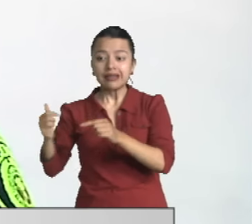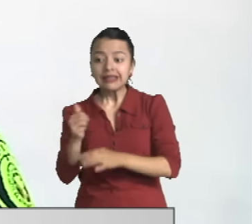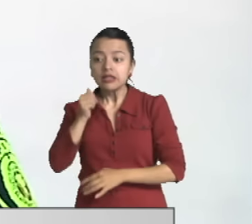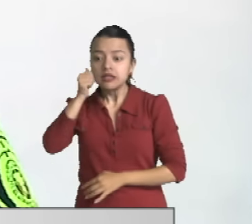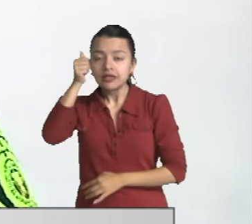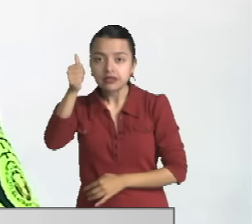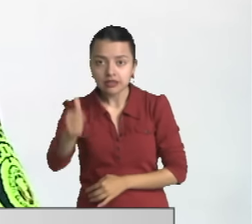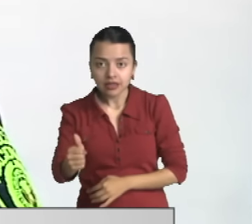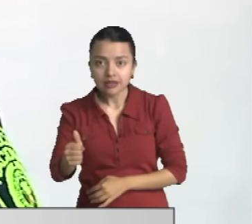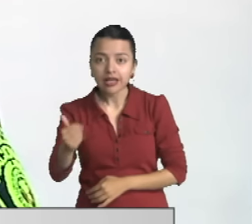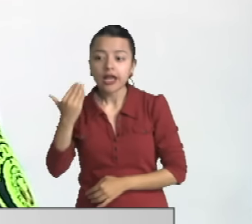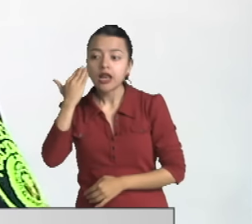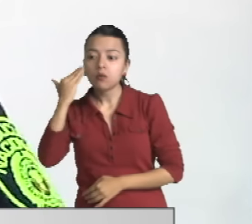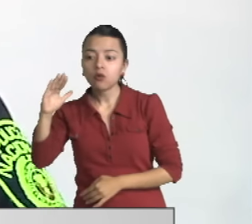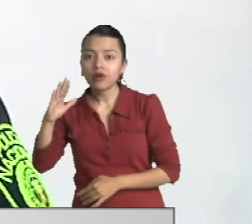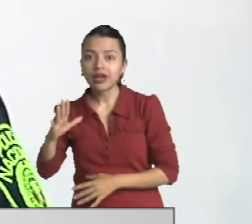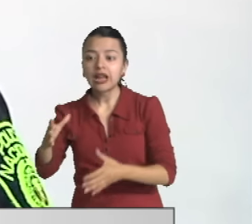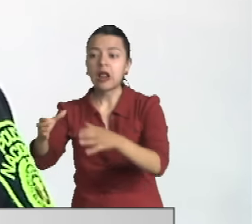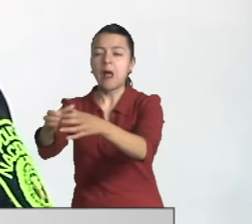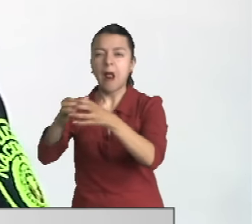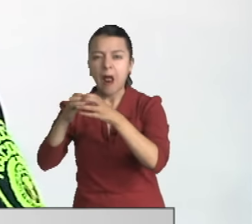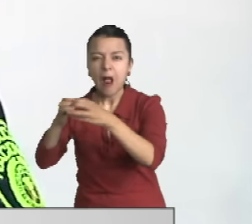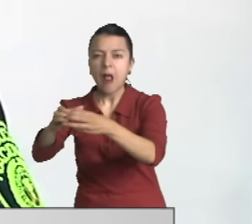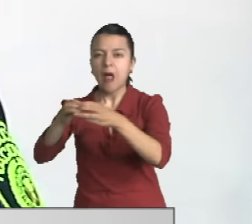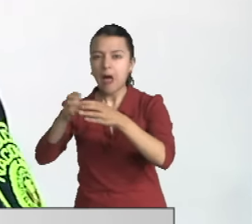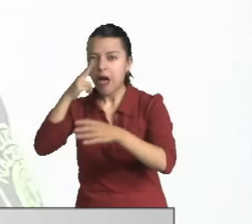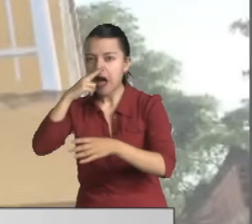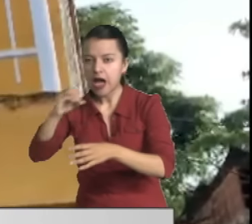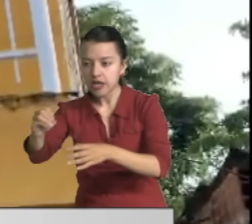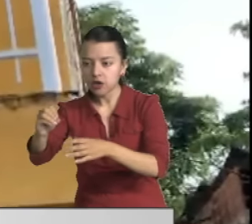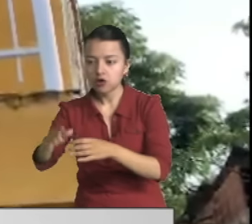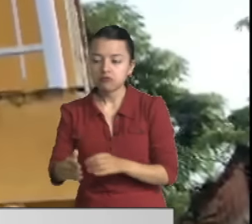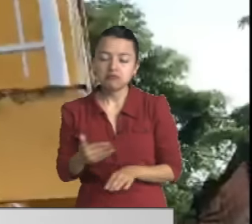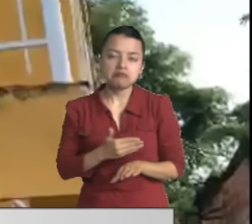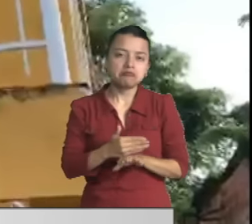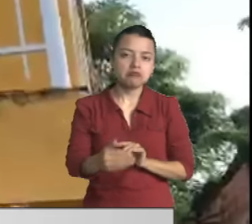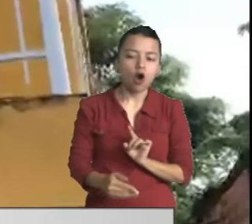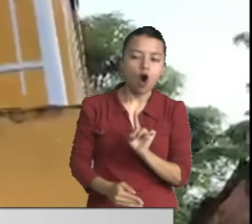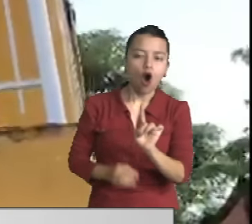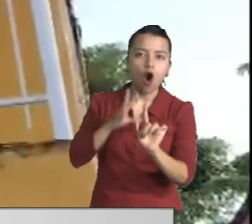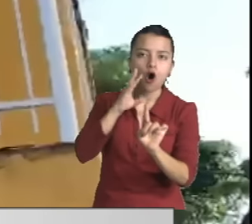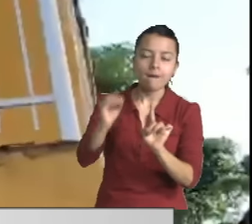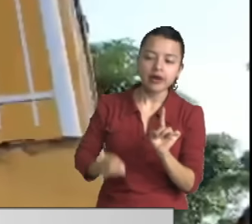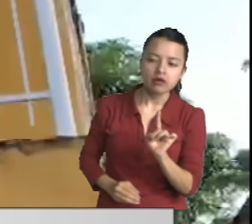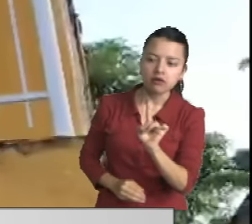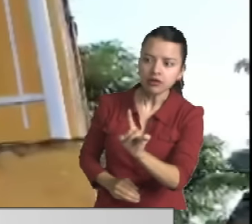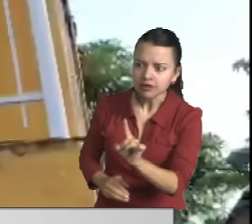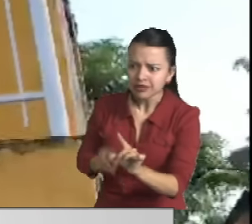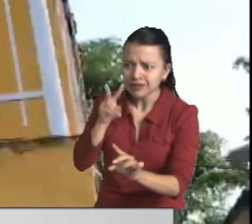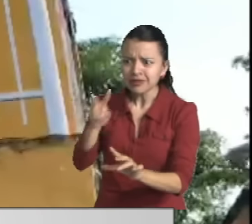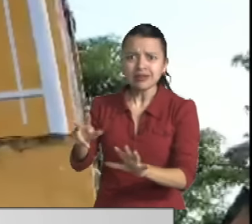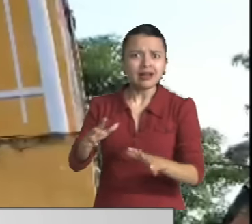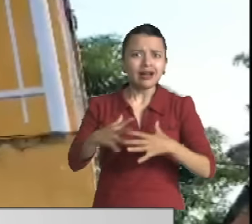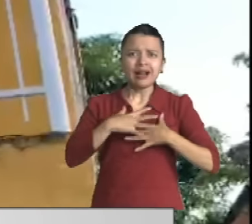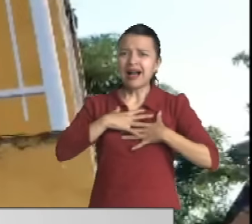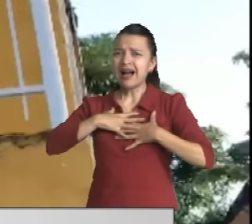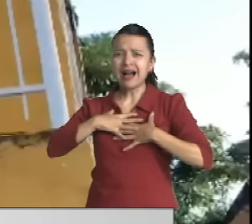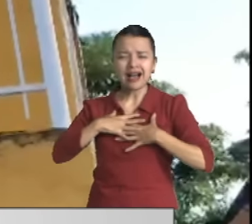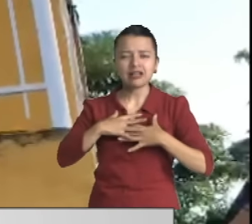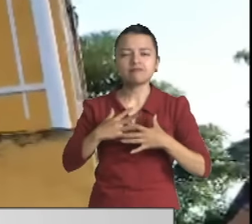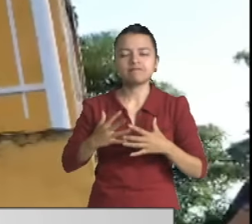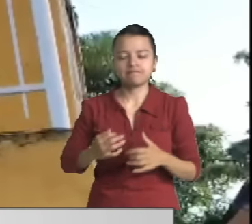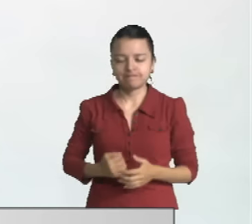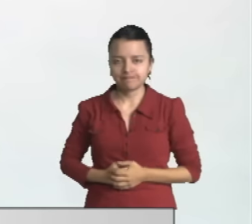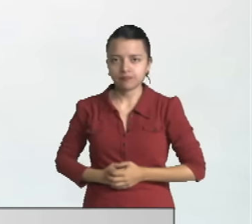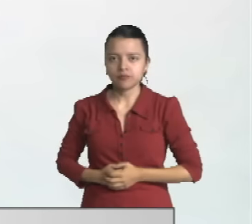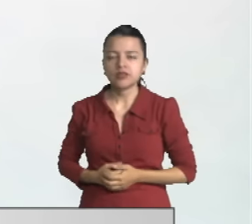con los hechos ya en su lugar de residencia. La mujer fue capturada en el barrio Olaya Herrera. Esta